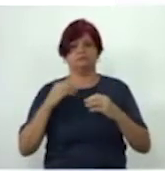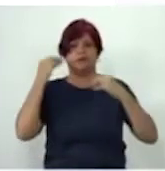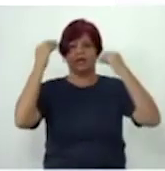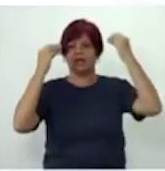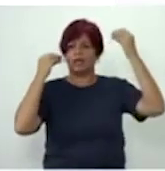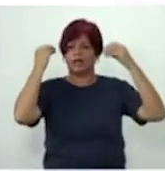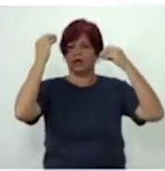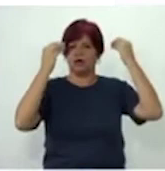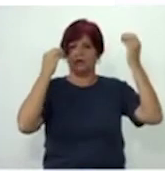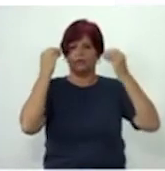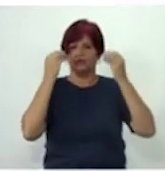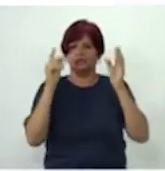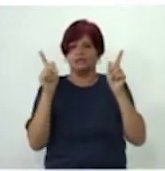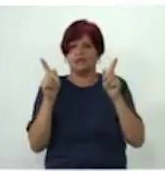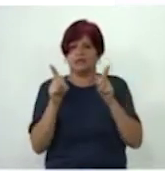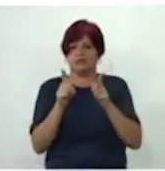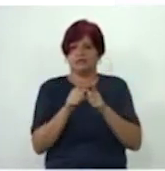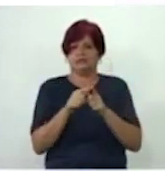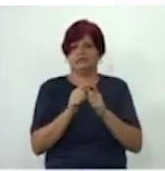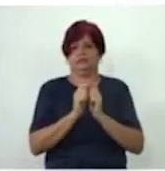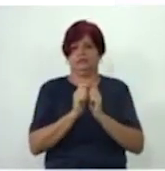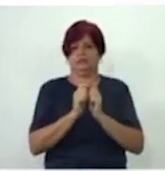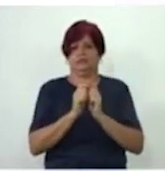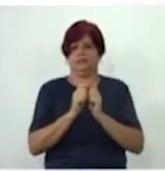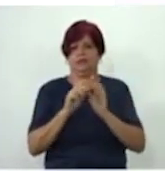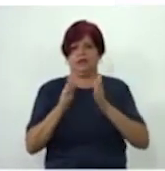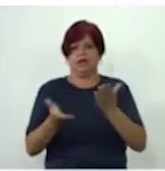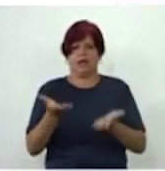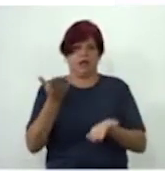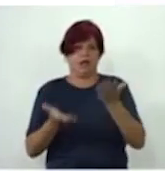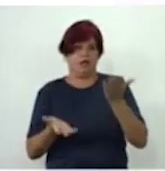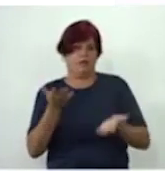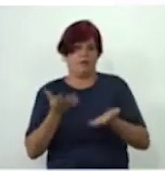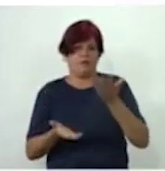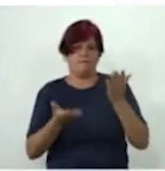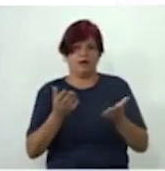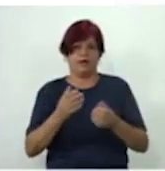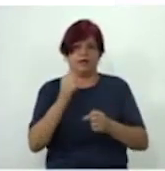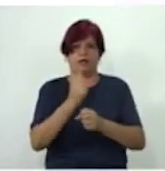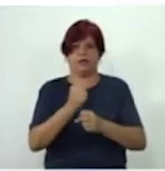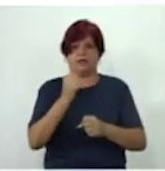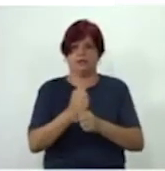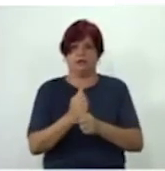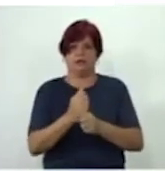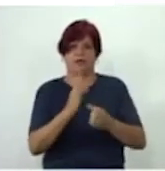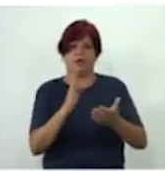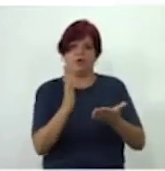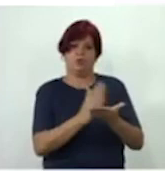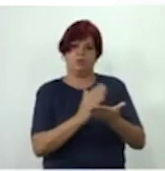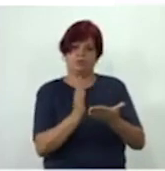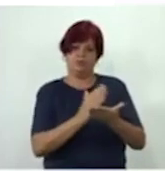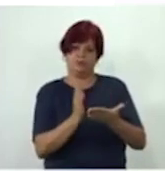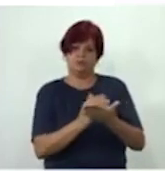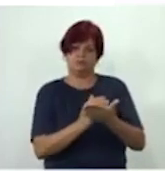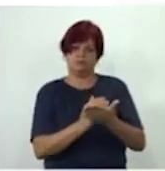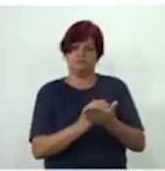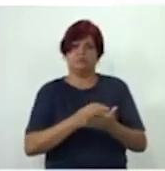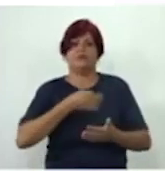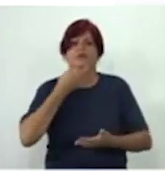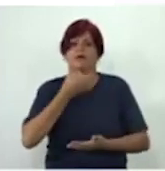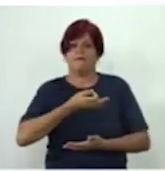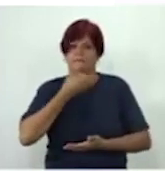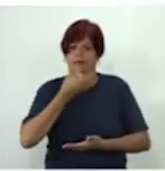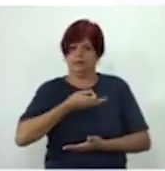análisis, la síntesis, la comparación, el trabajo con el texto y la